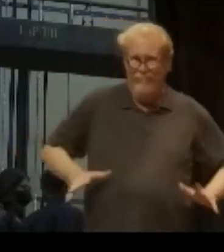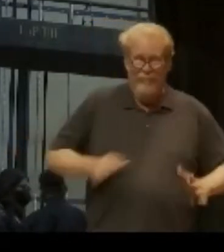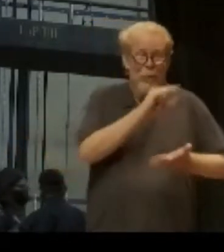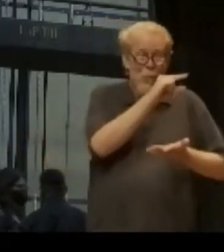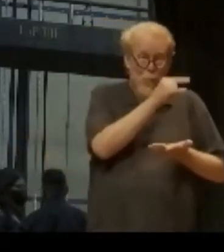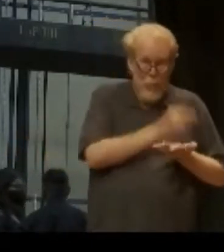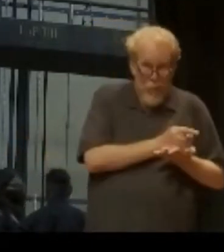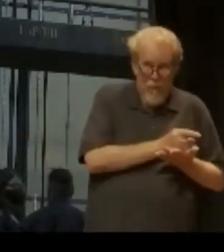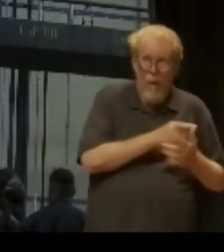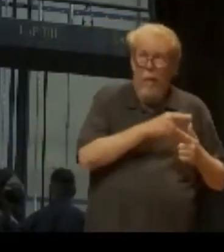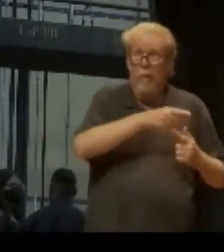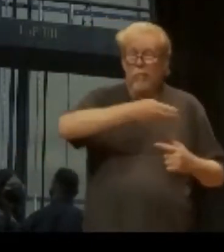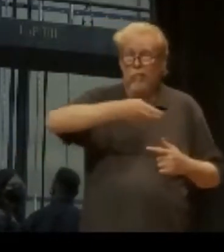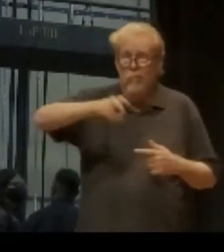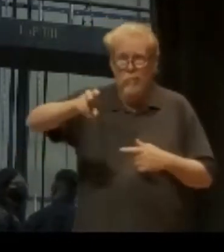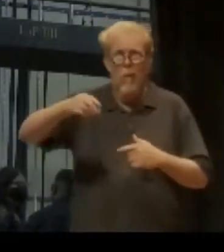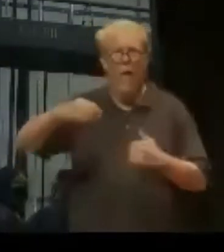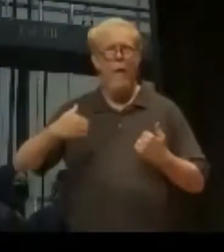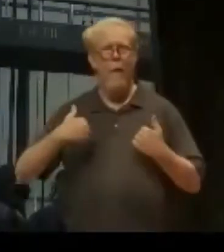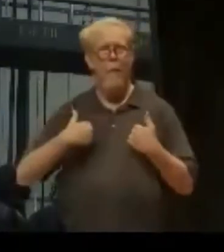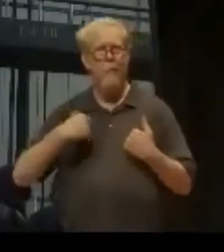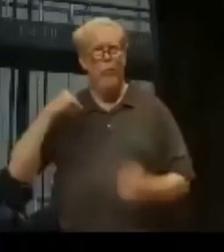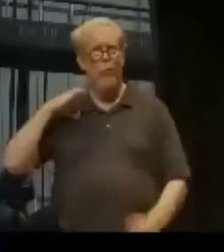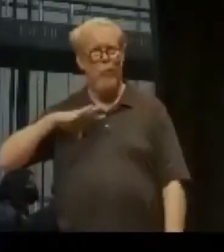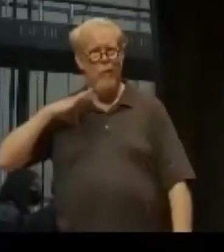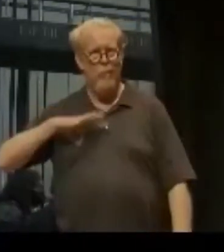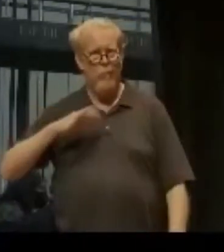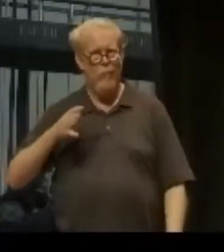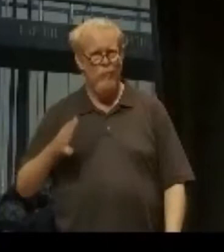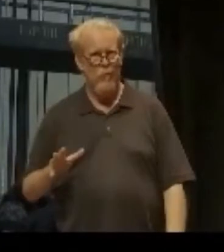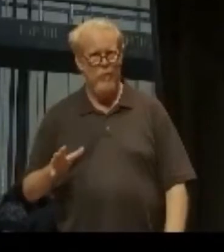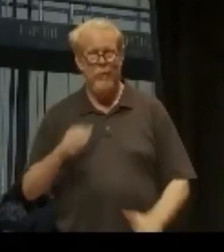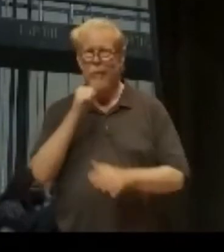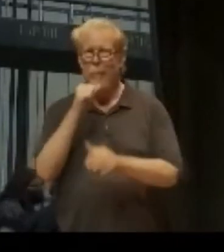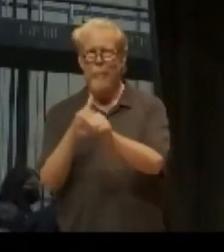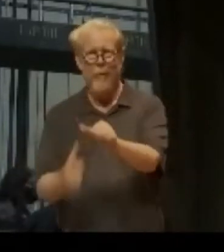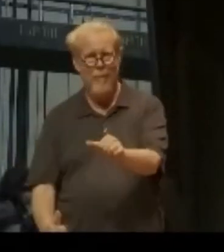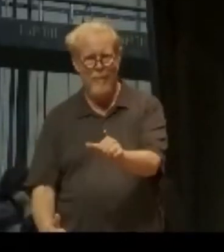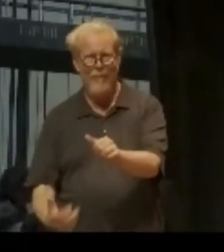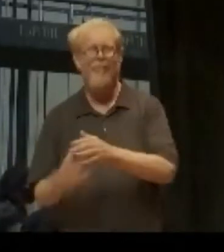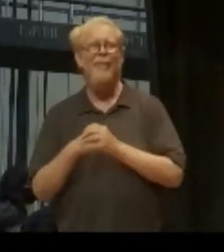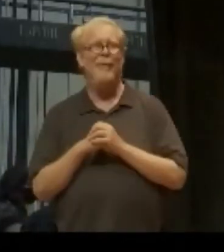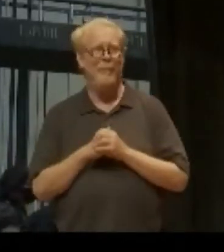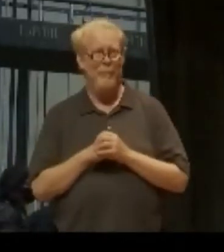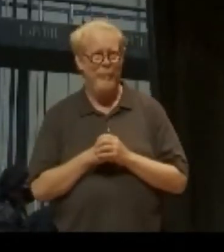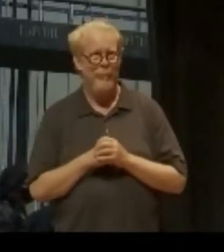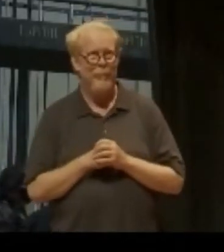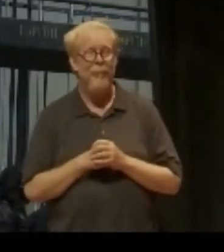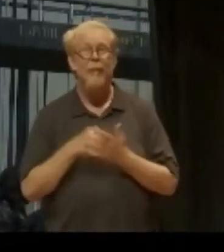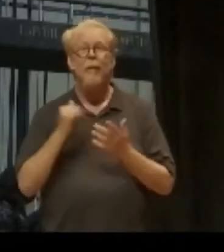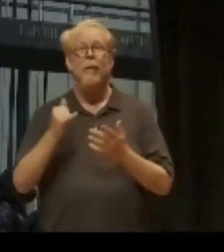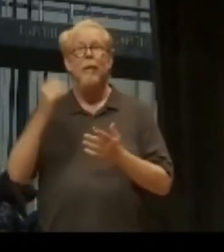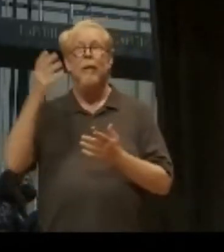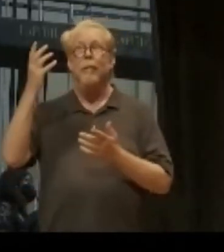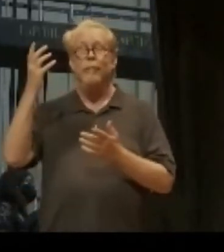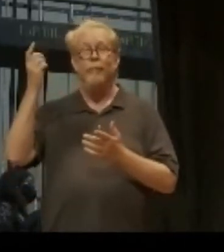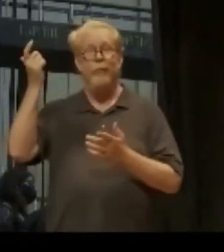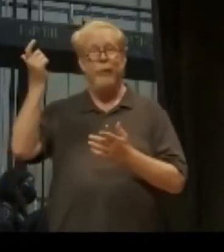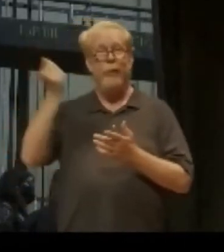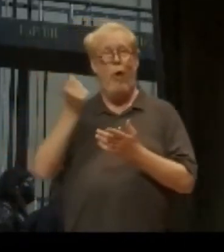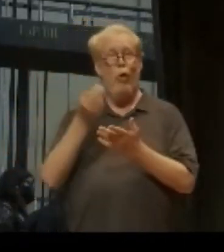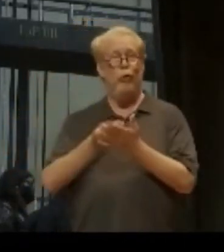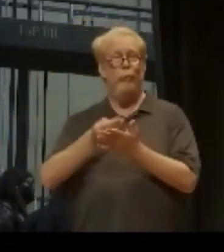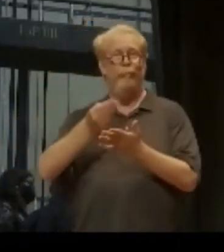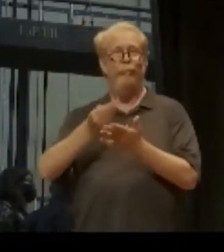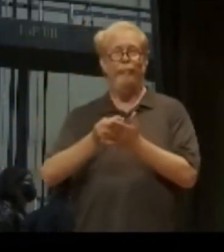se están graduando listos para ir al college, se están graduando incluso antes que después. Y eso se está demostrando en la cantidad